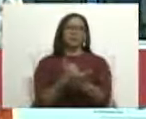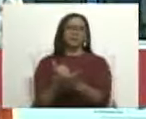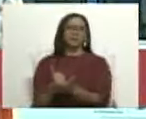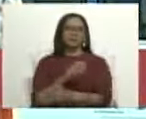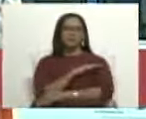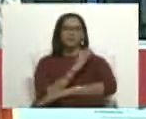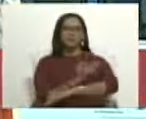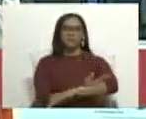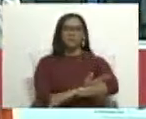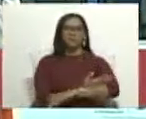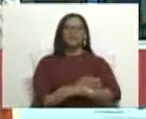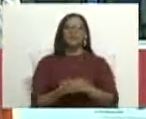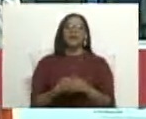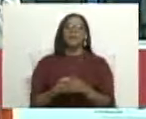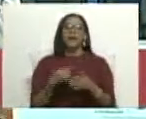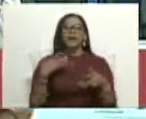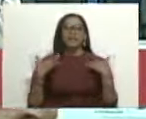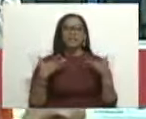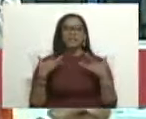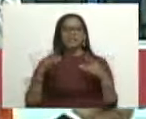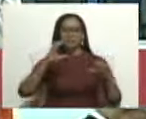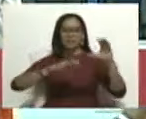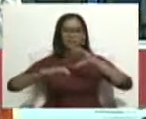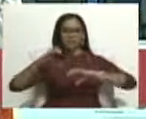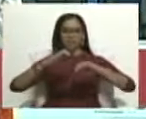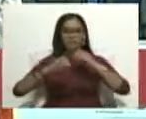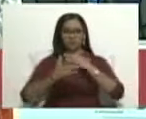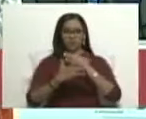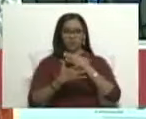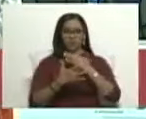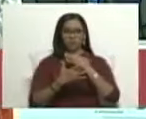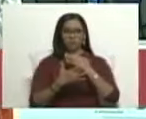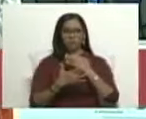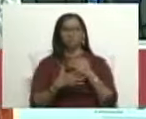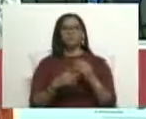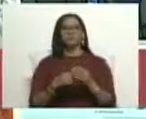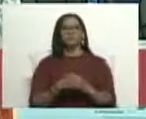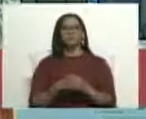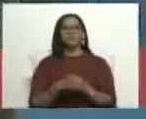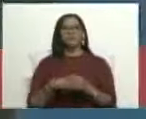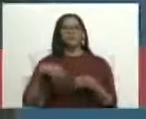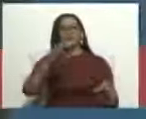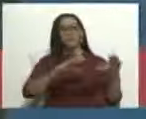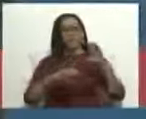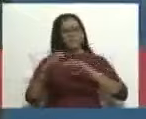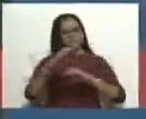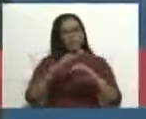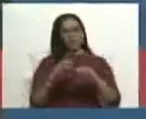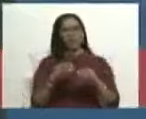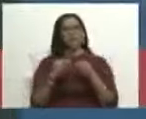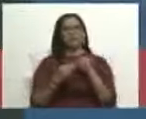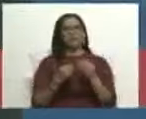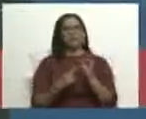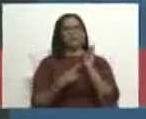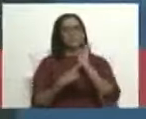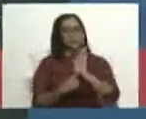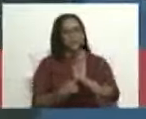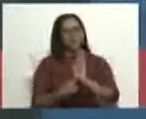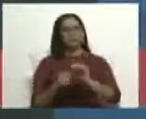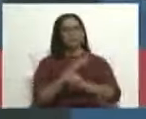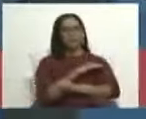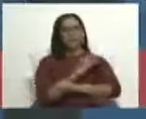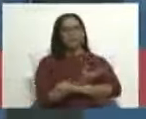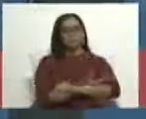la infraestructura para la actividad científica y tecnológica. Además, los científicos y científicas se han colocado en la primera línea para fortalecer